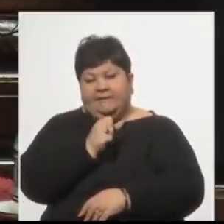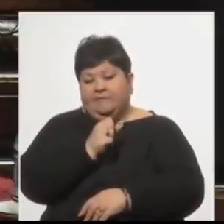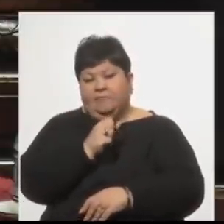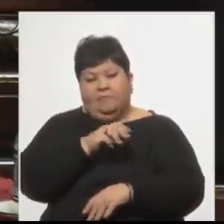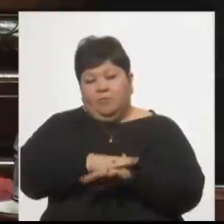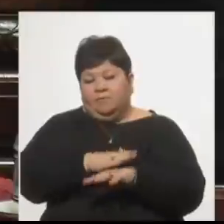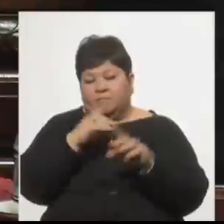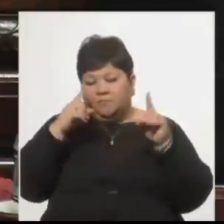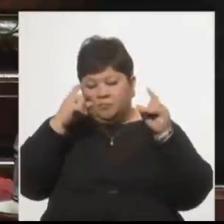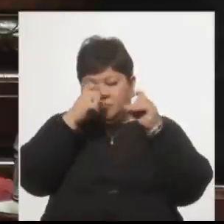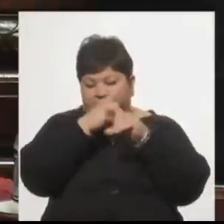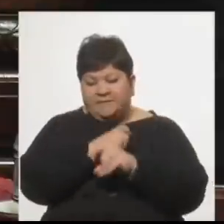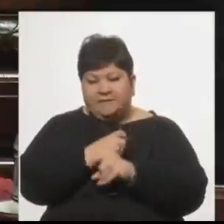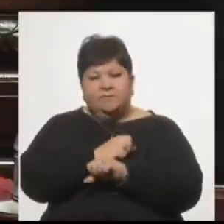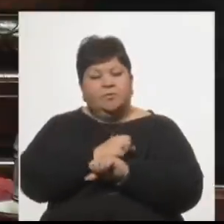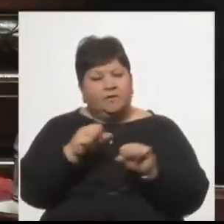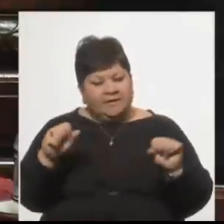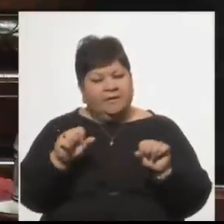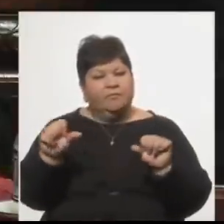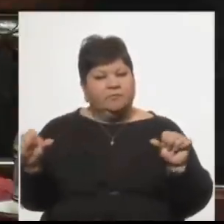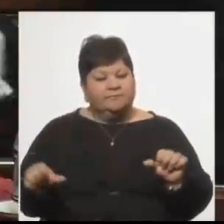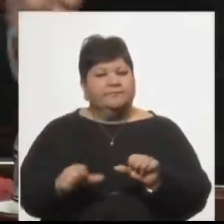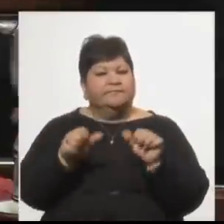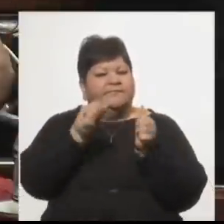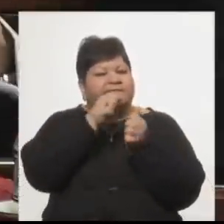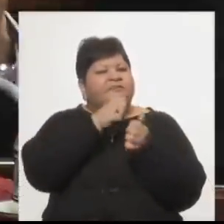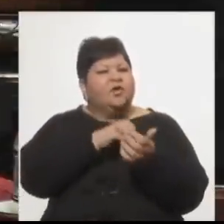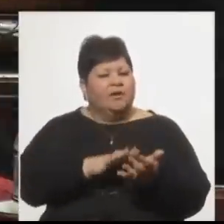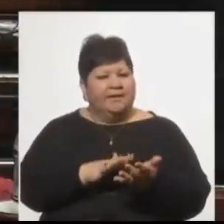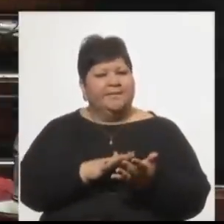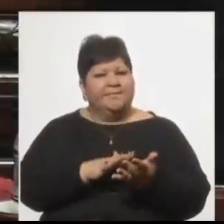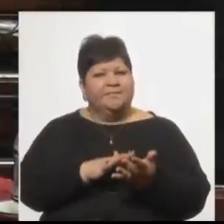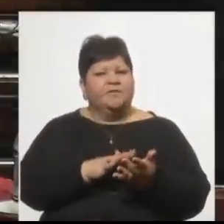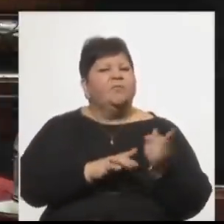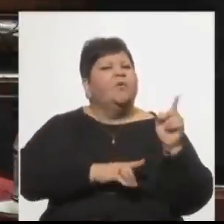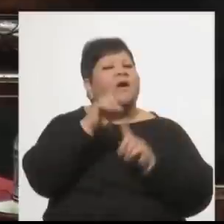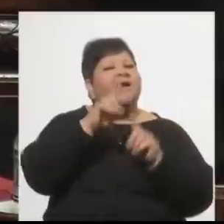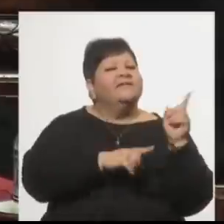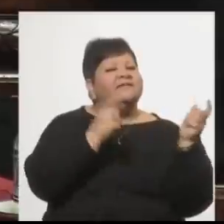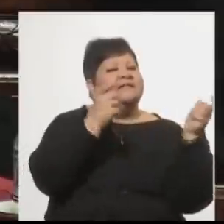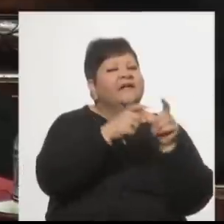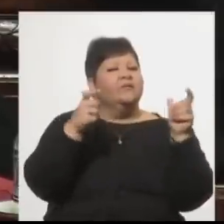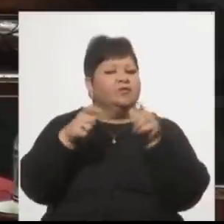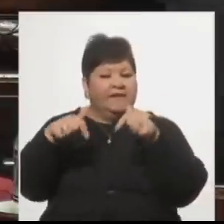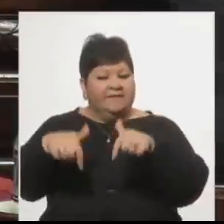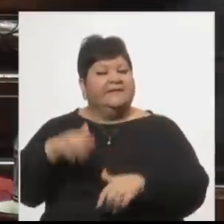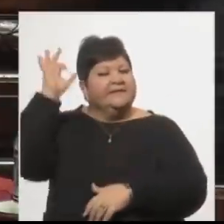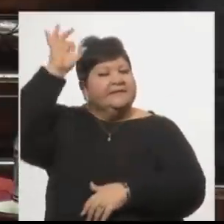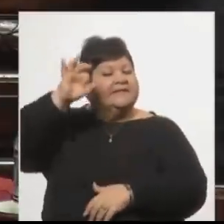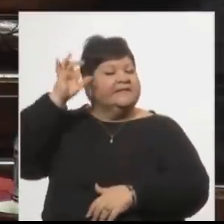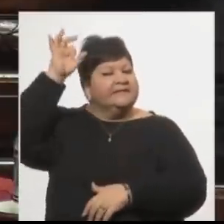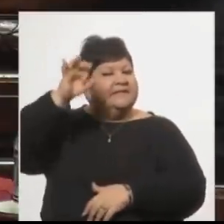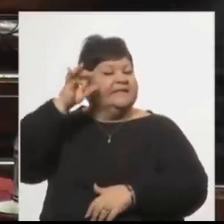podríamos de algún modo historiar, como de pronto hago en las comisiones de este Senado, en las tantas veces que